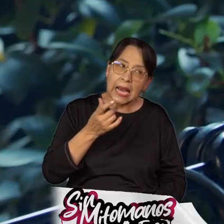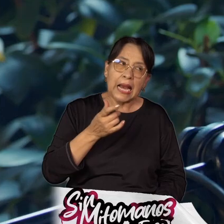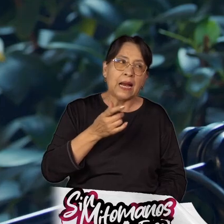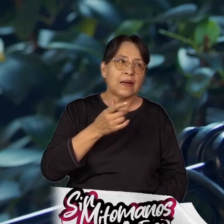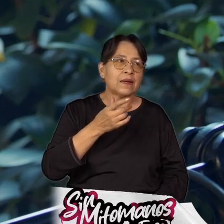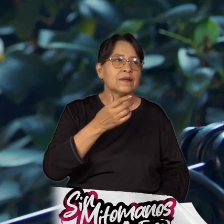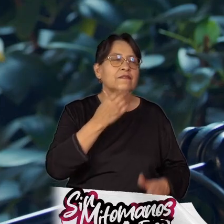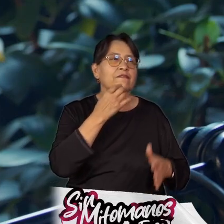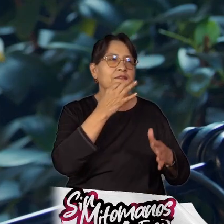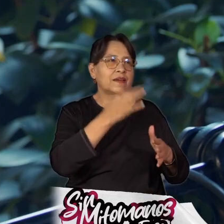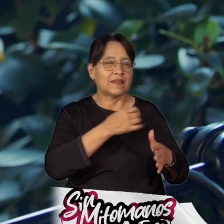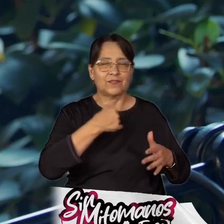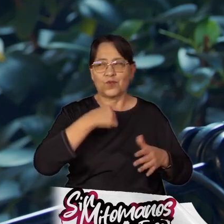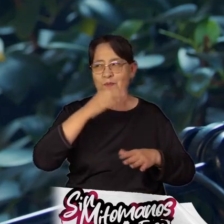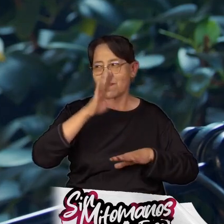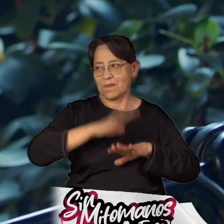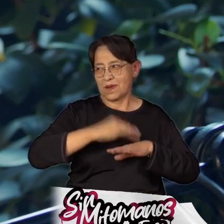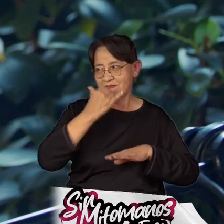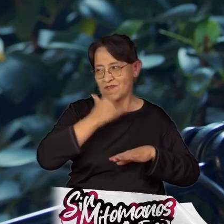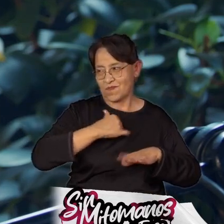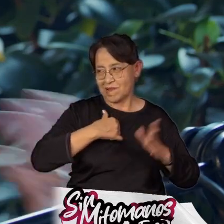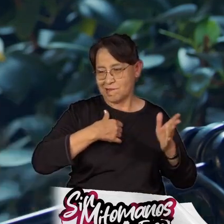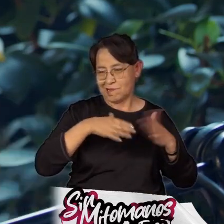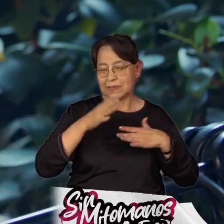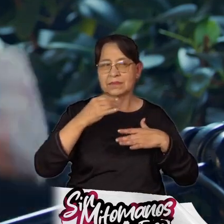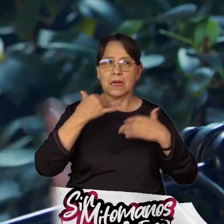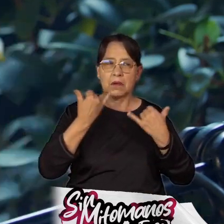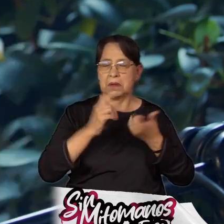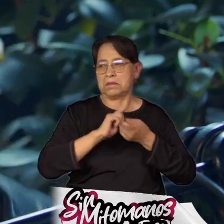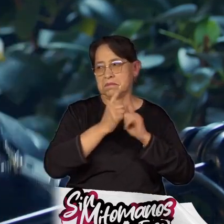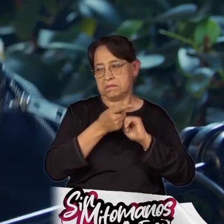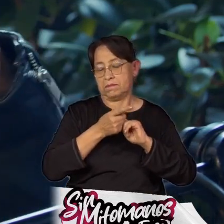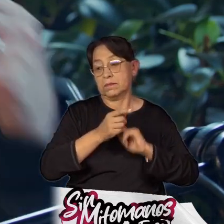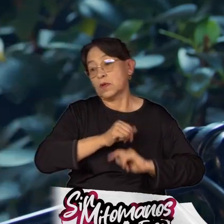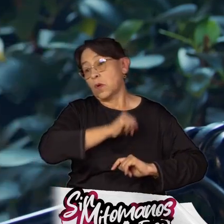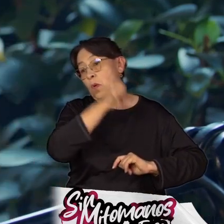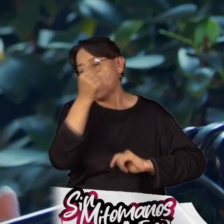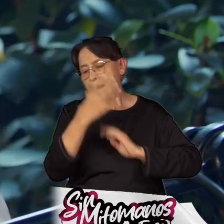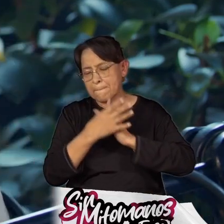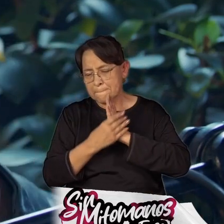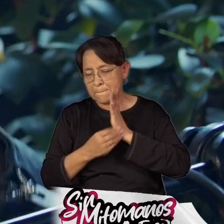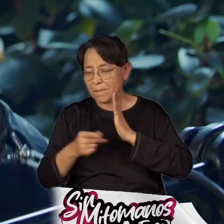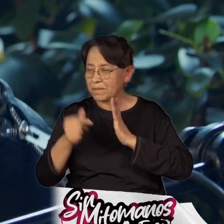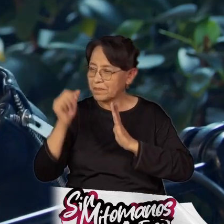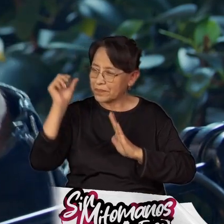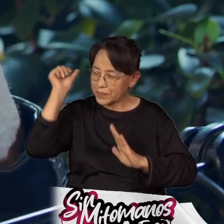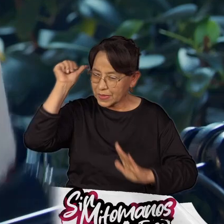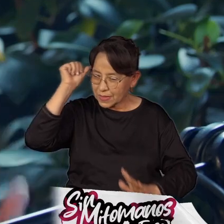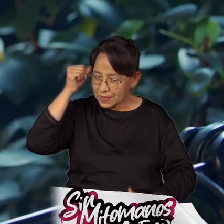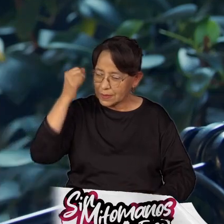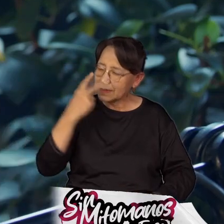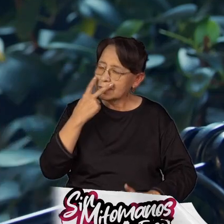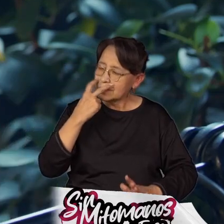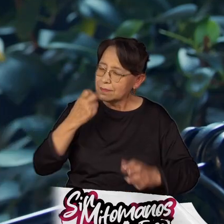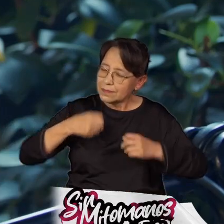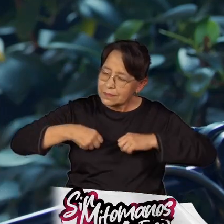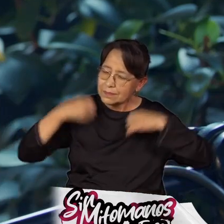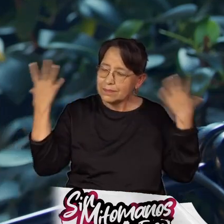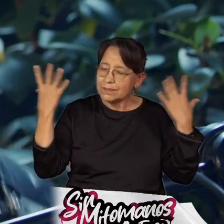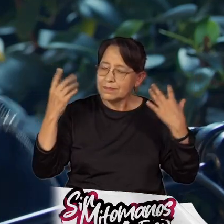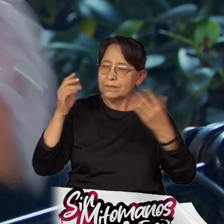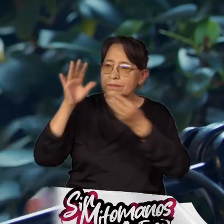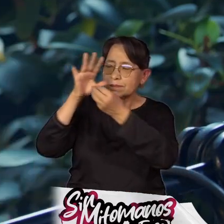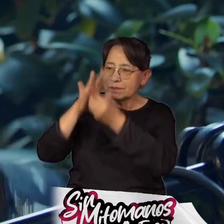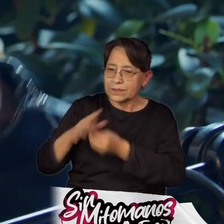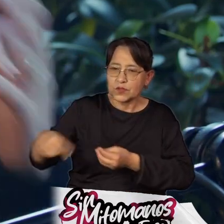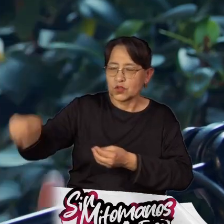estaba mal enfocado. Pero también un pobre mendigo que no tenía posibilidad, como lo era Bartimeo,